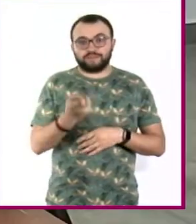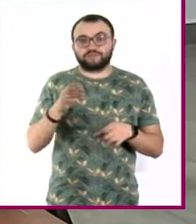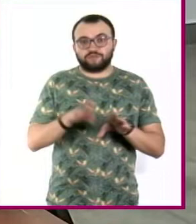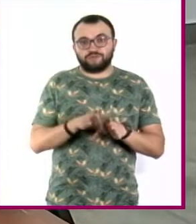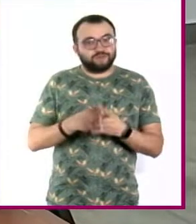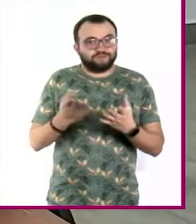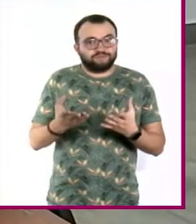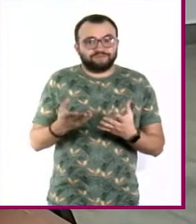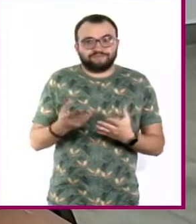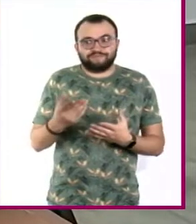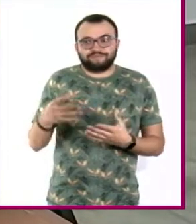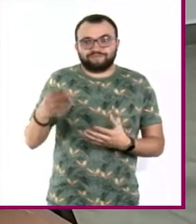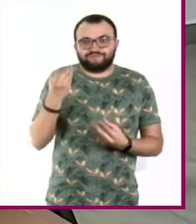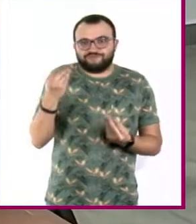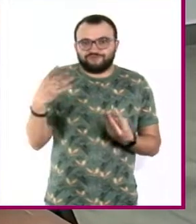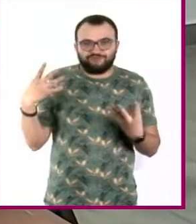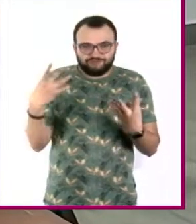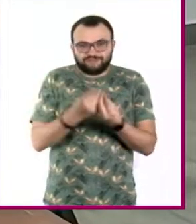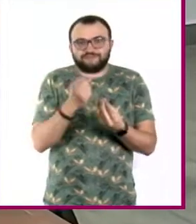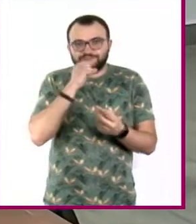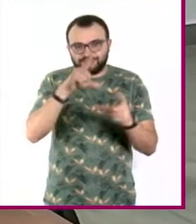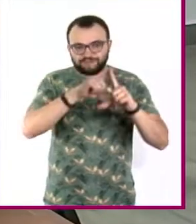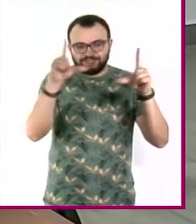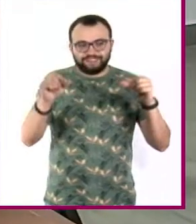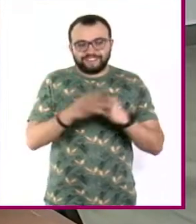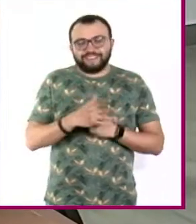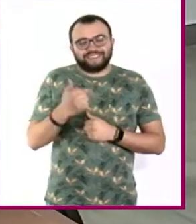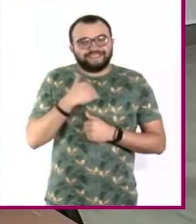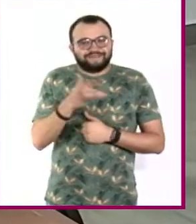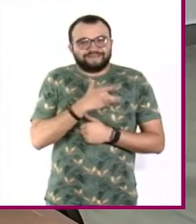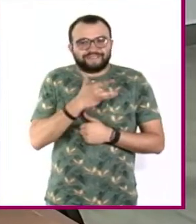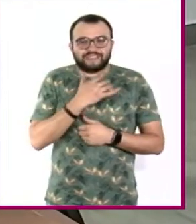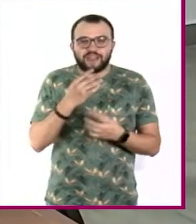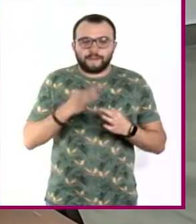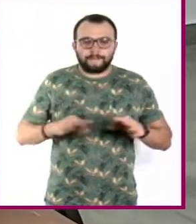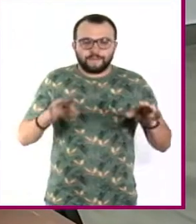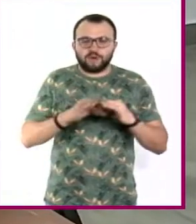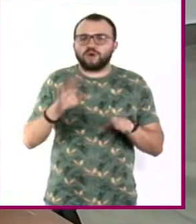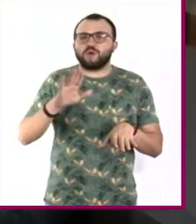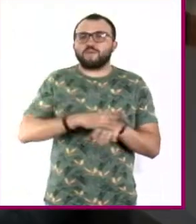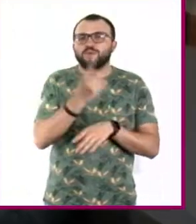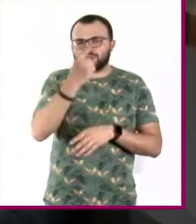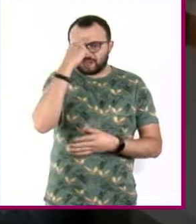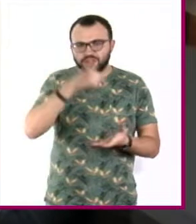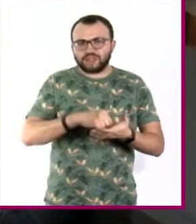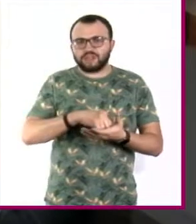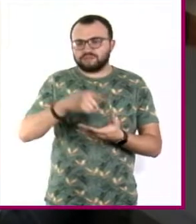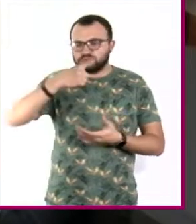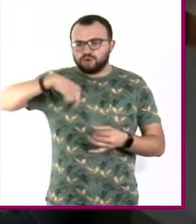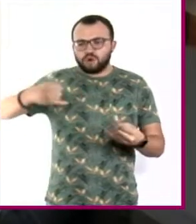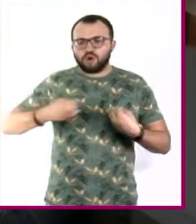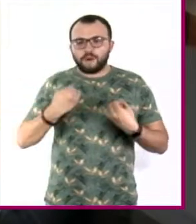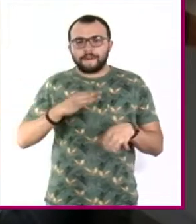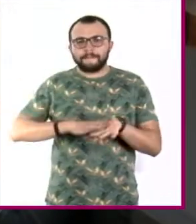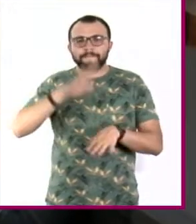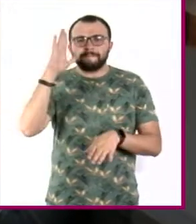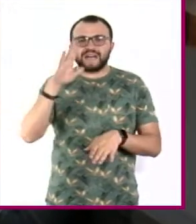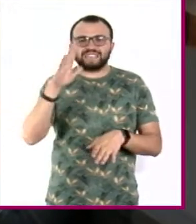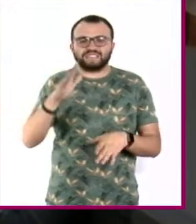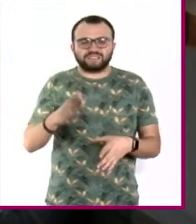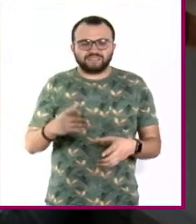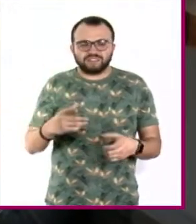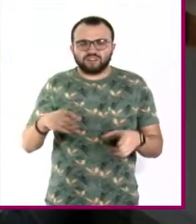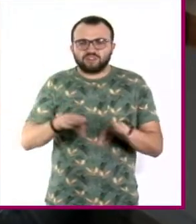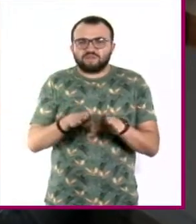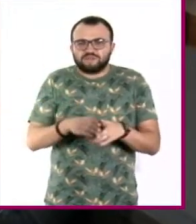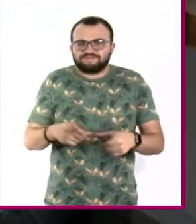país. Me has hecho sentir importante, Mireya. ¿Por qué dices que somos la mayor riqueza? Pues claro, por supuesto que lo eres, tú